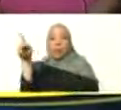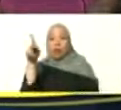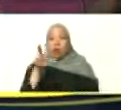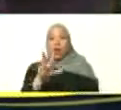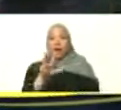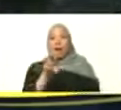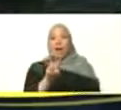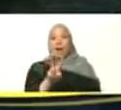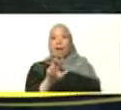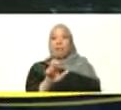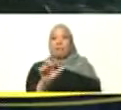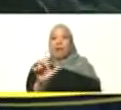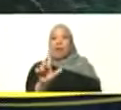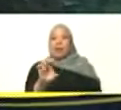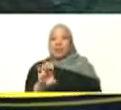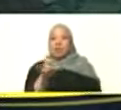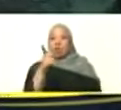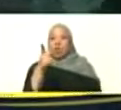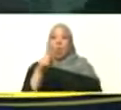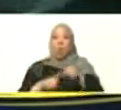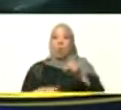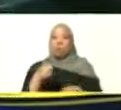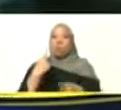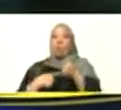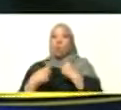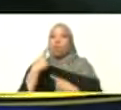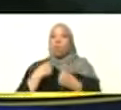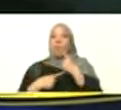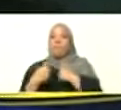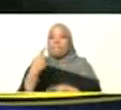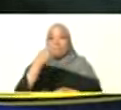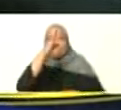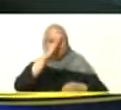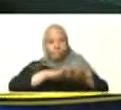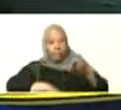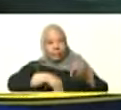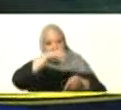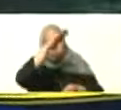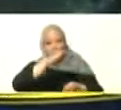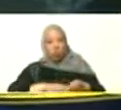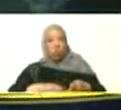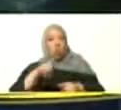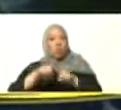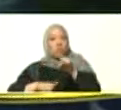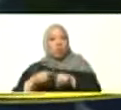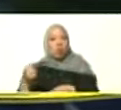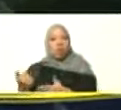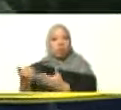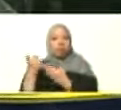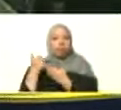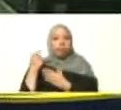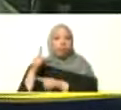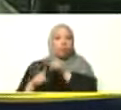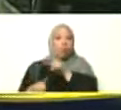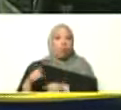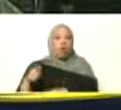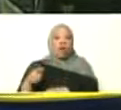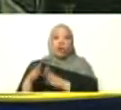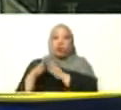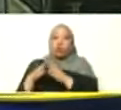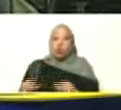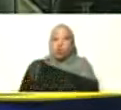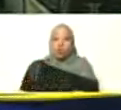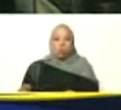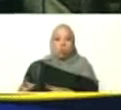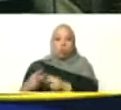Y por supuesto la pintura, todo lo que tú mandaste para acá, presidente, bueno, aquí está, todo lo que usted mandó, las herramientas, precisamente también